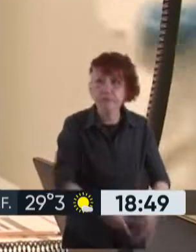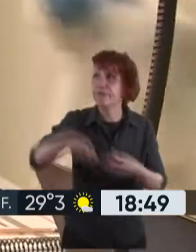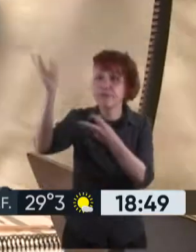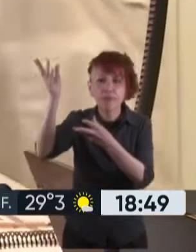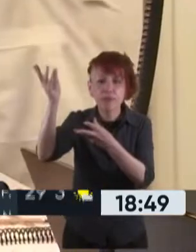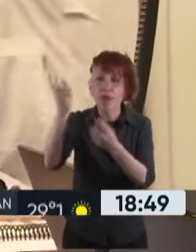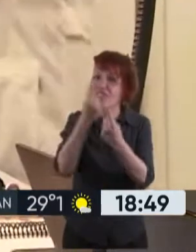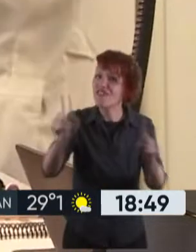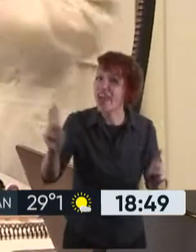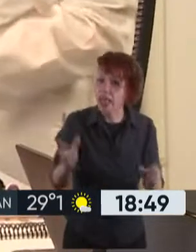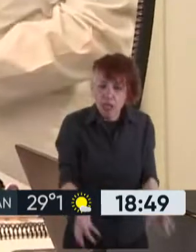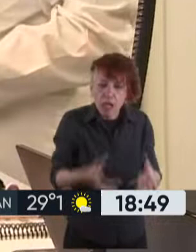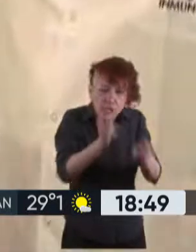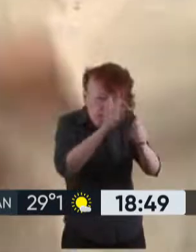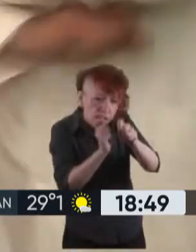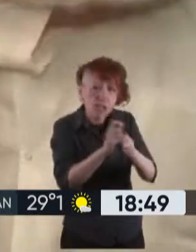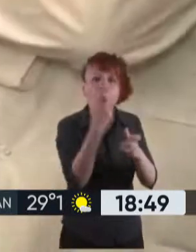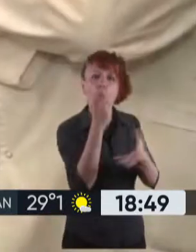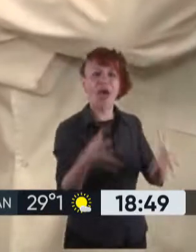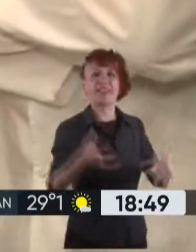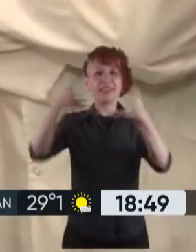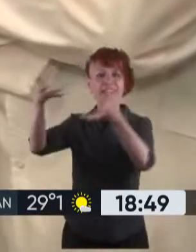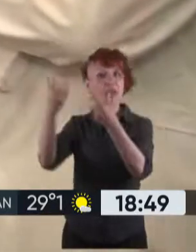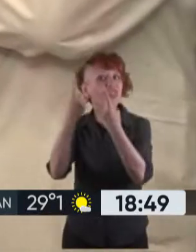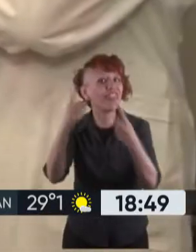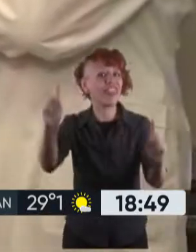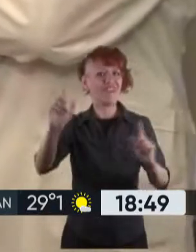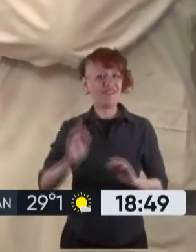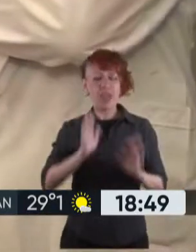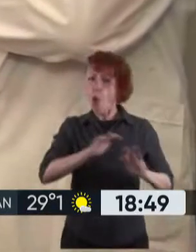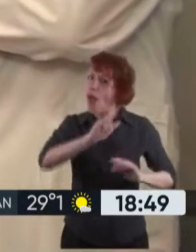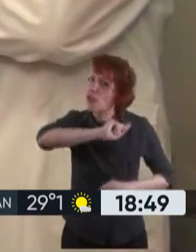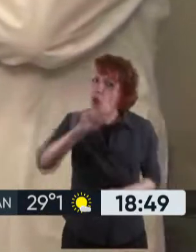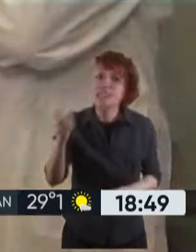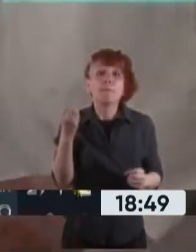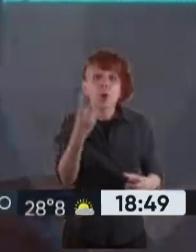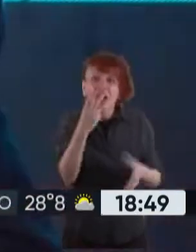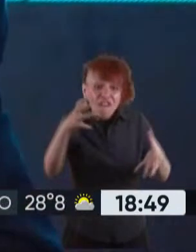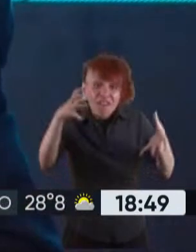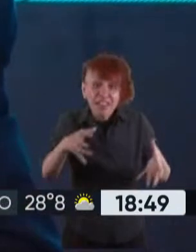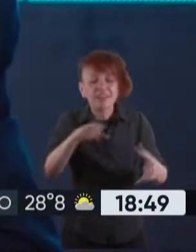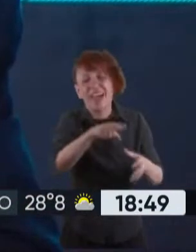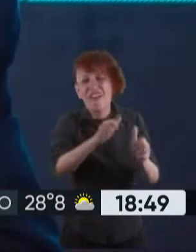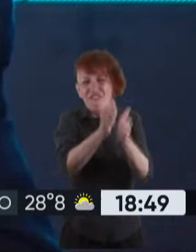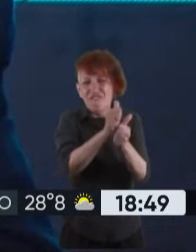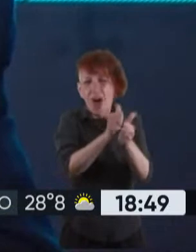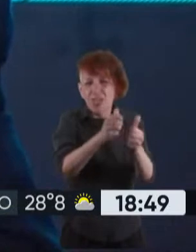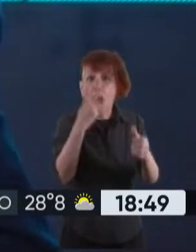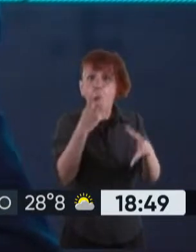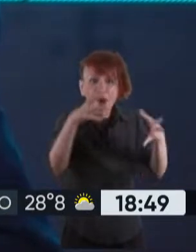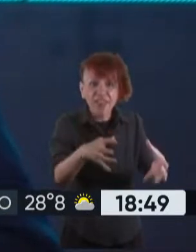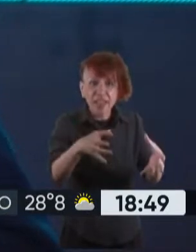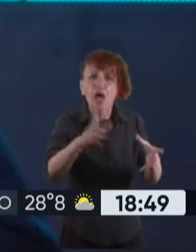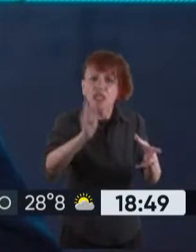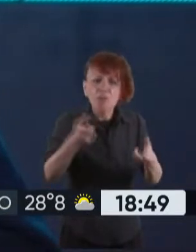baterías. No es lo mismo. No solamente no es lo mismo porque en esas baterías, en esa fábrica de baterías se van a generar puestos